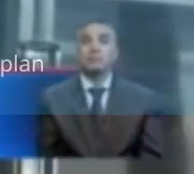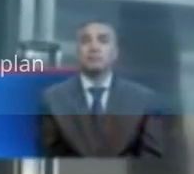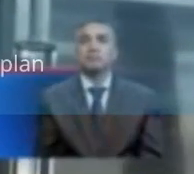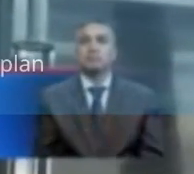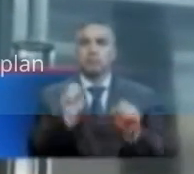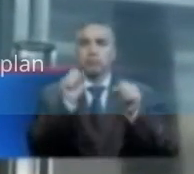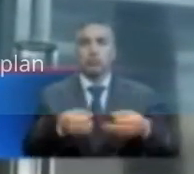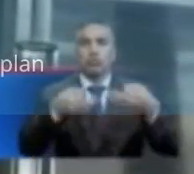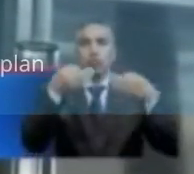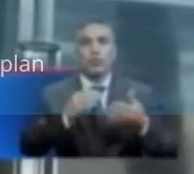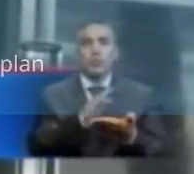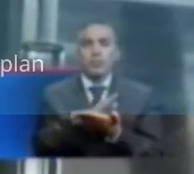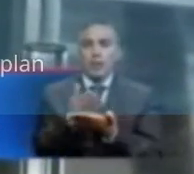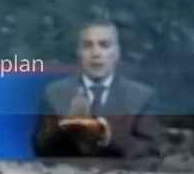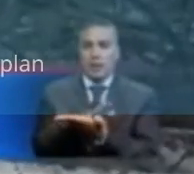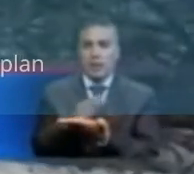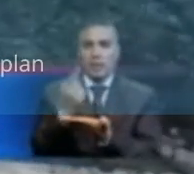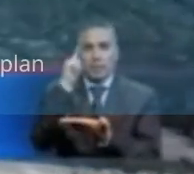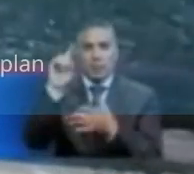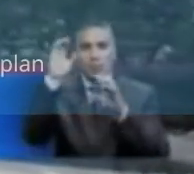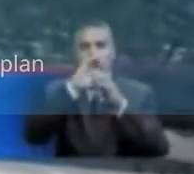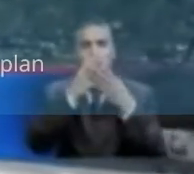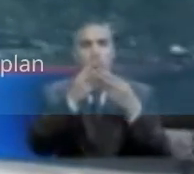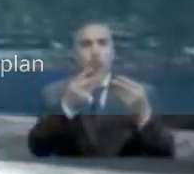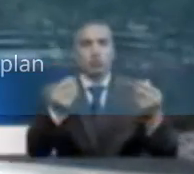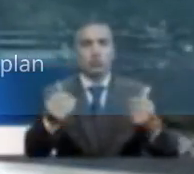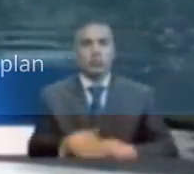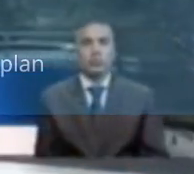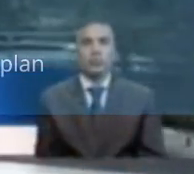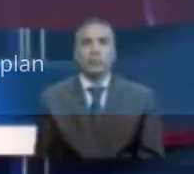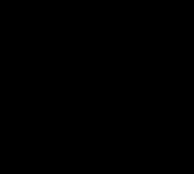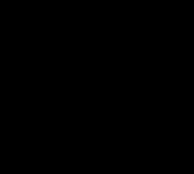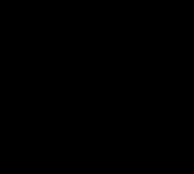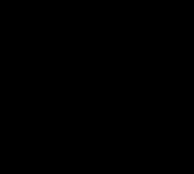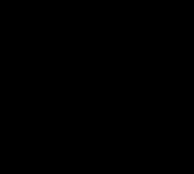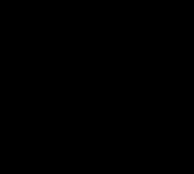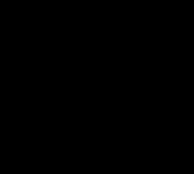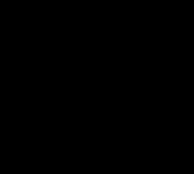a cumplir el rol de mediadores para encontrar una salida. Cristian Hidalgo, TC Televisión.